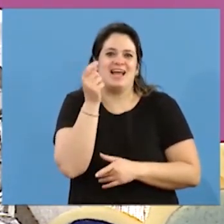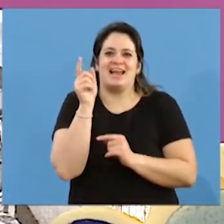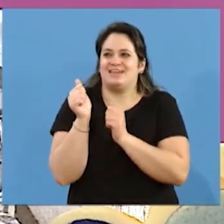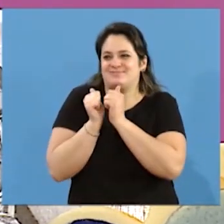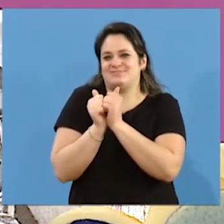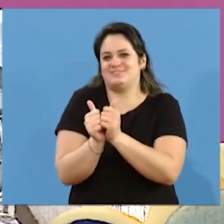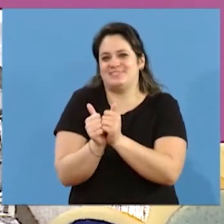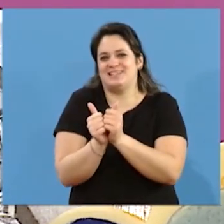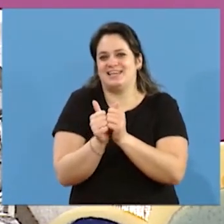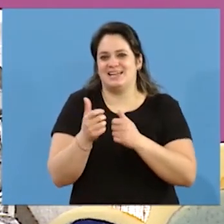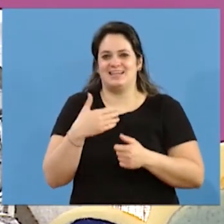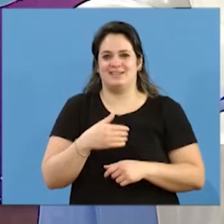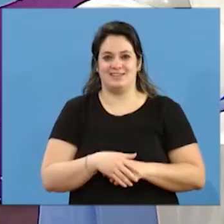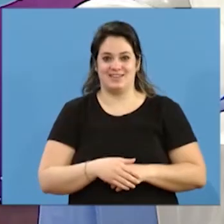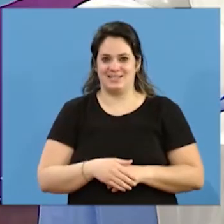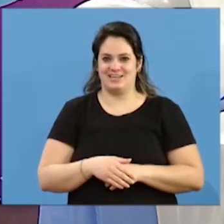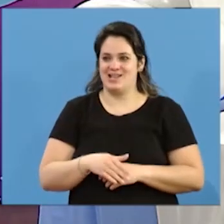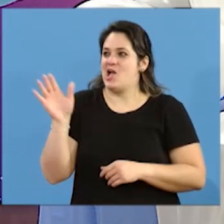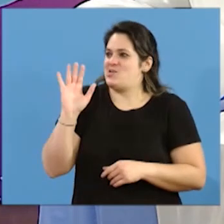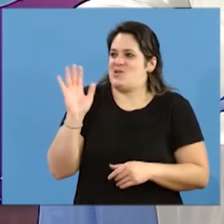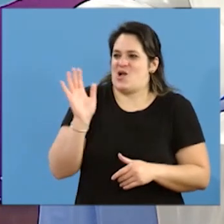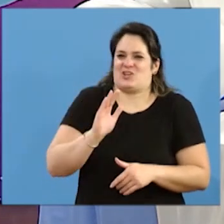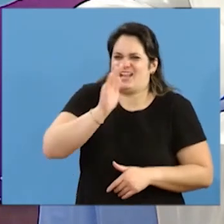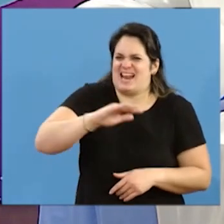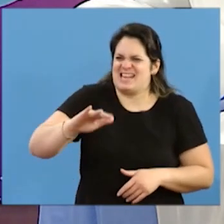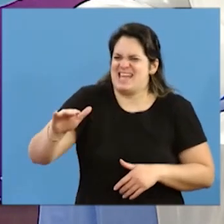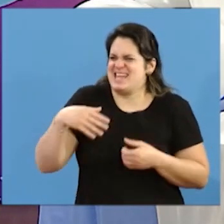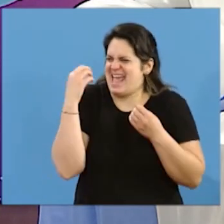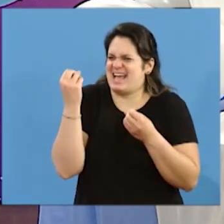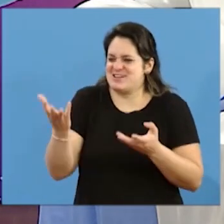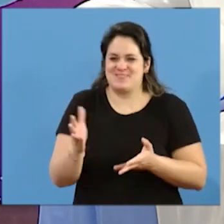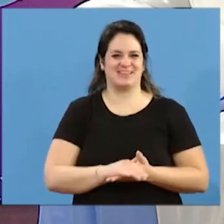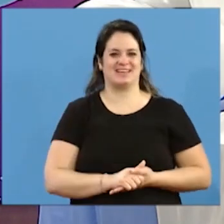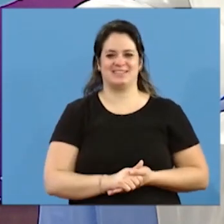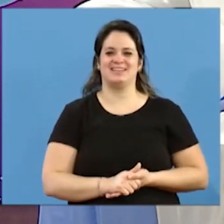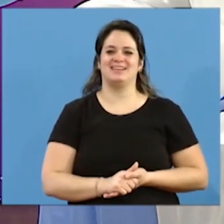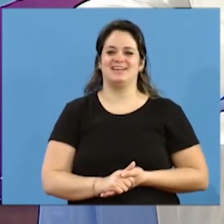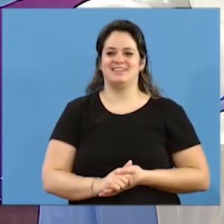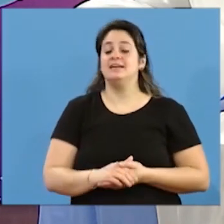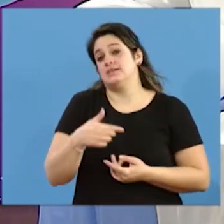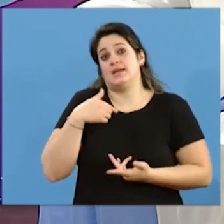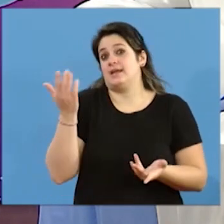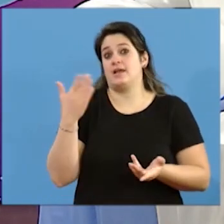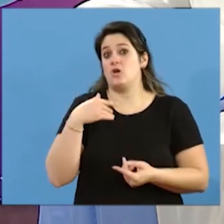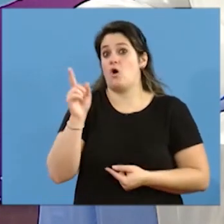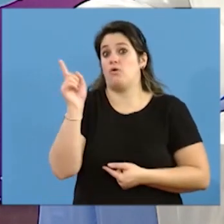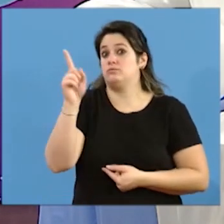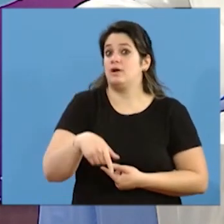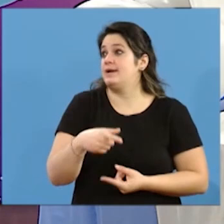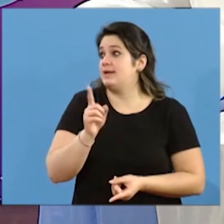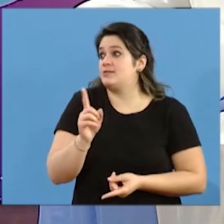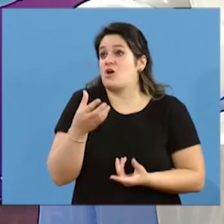acompañarnos, la Abu Felisa. Hola, chiquitito, ¿cómo les va? Y sí, ¿cómo no voy a